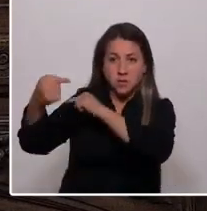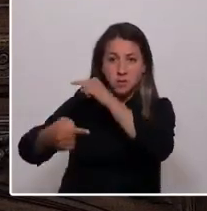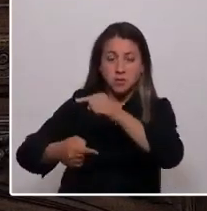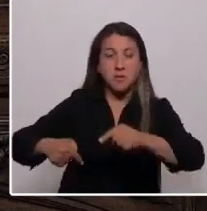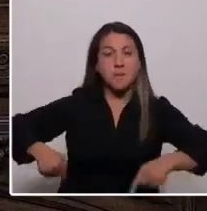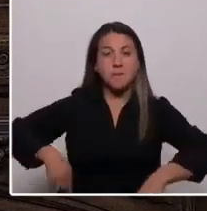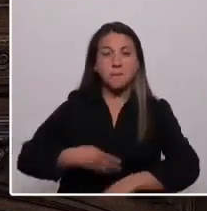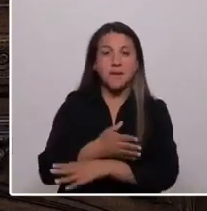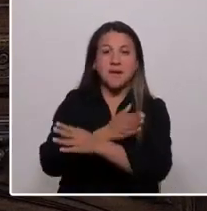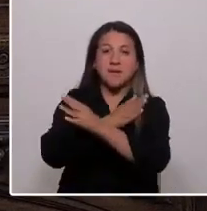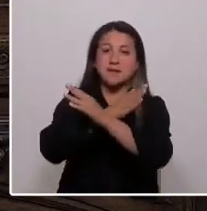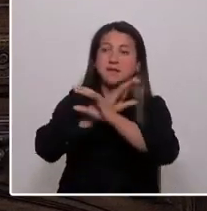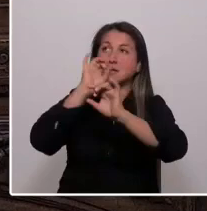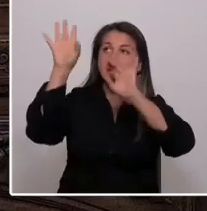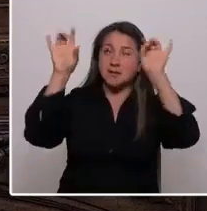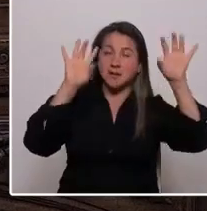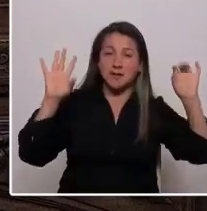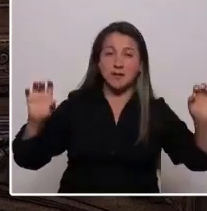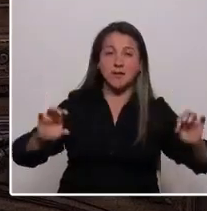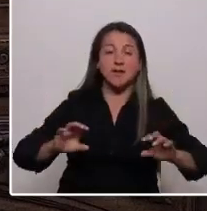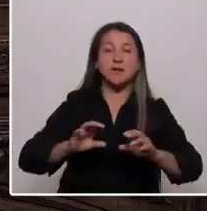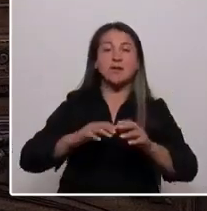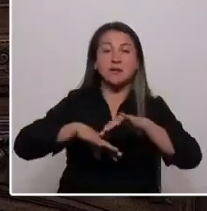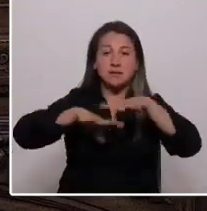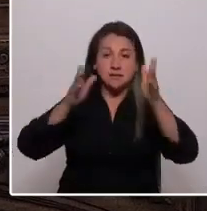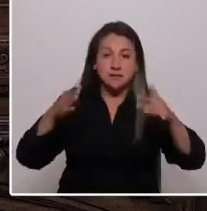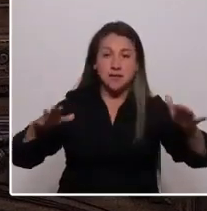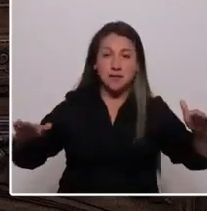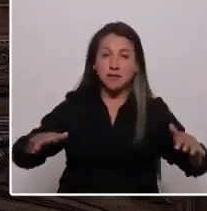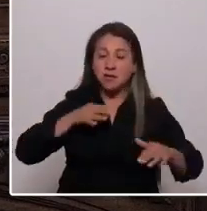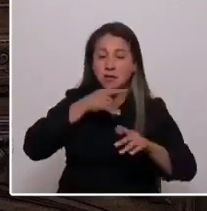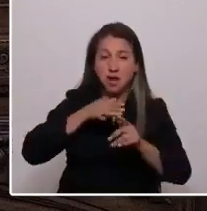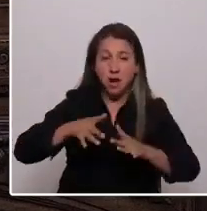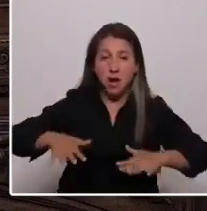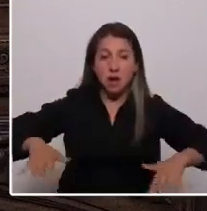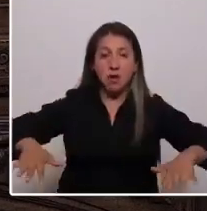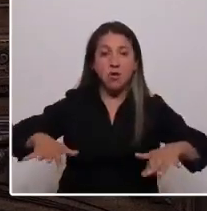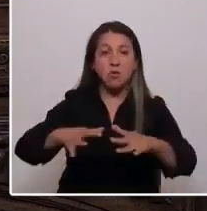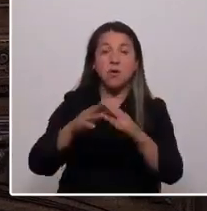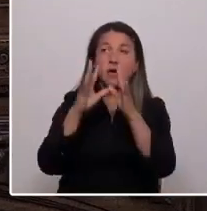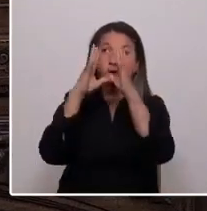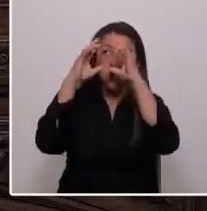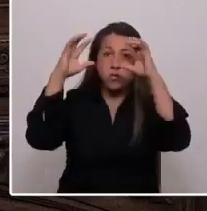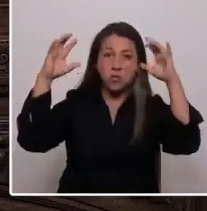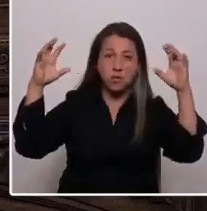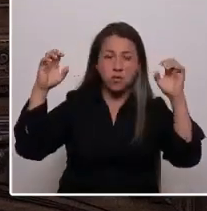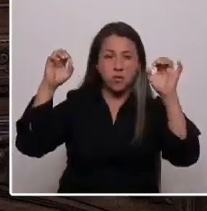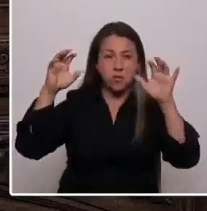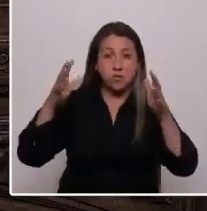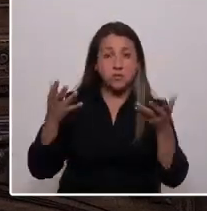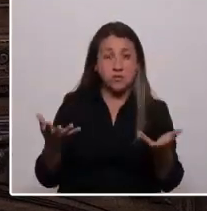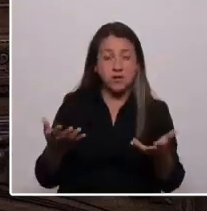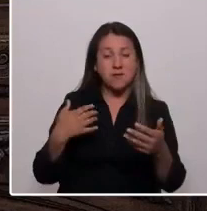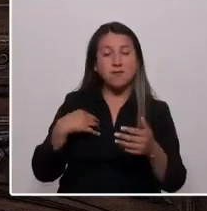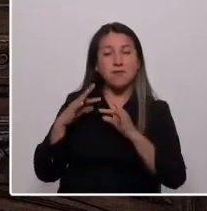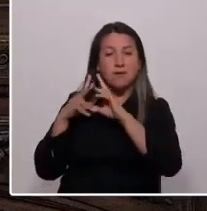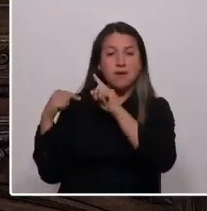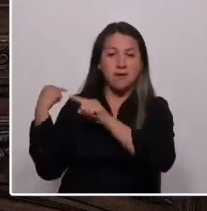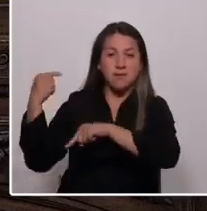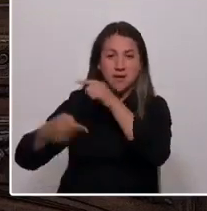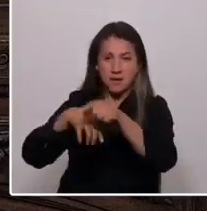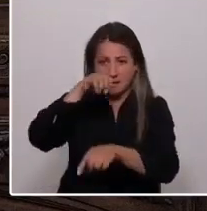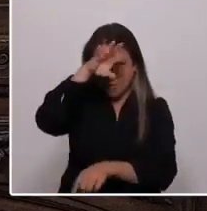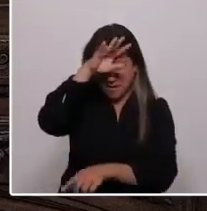brumas cerros tutelares aguas fósiles y nubes generosas vengo de una familia de mineros pescadores profesores y